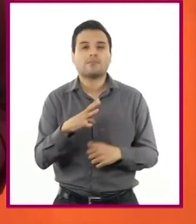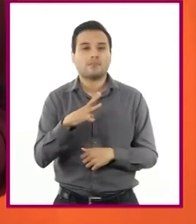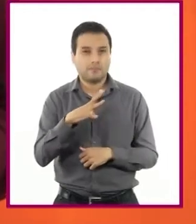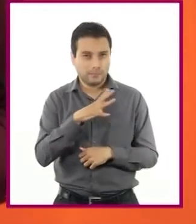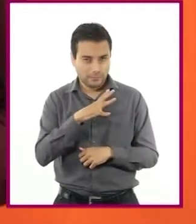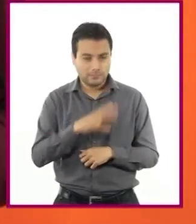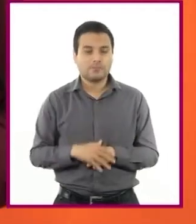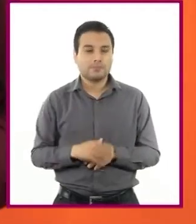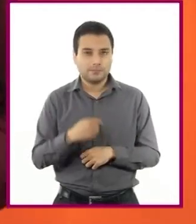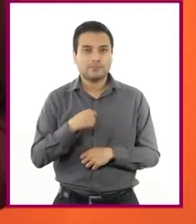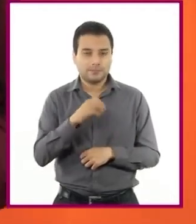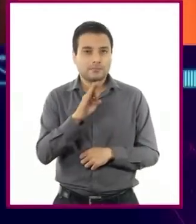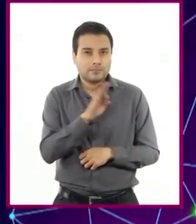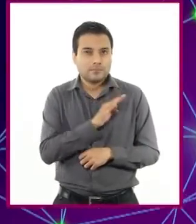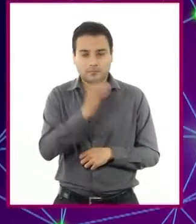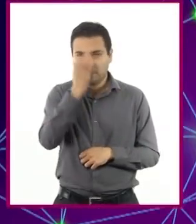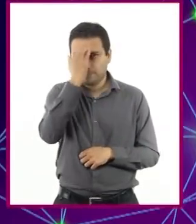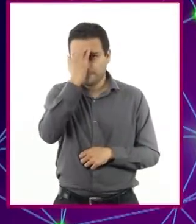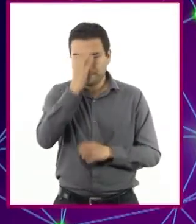la capacidad de un recipiente.